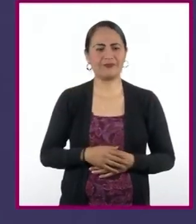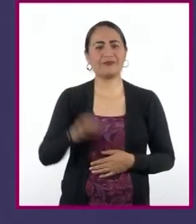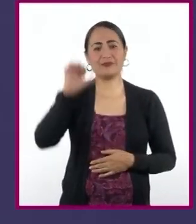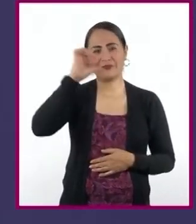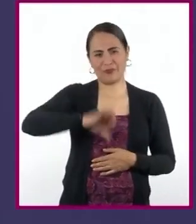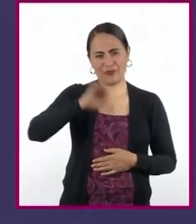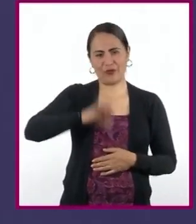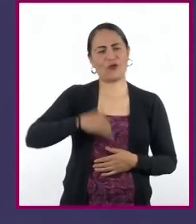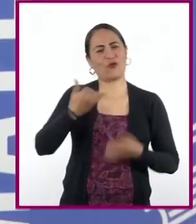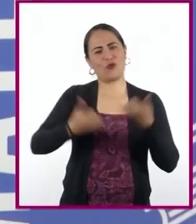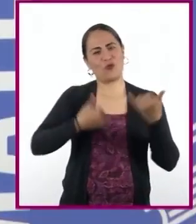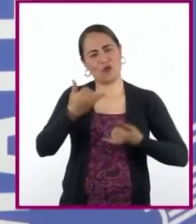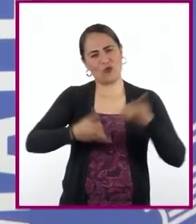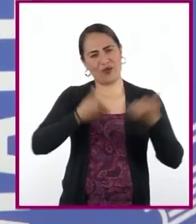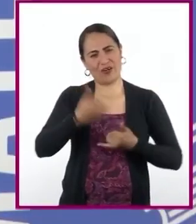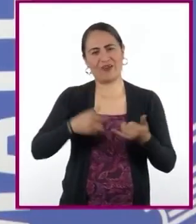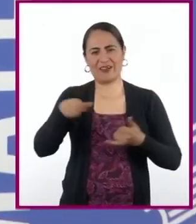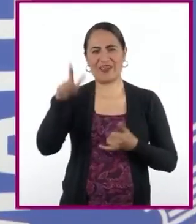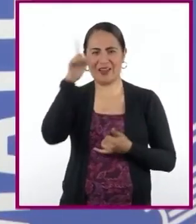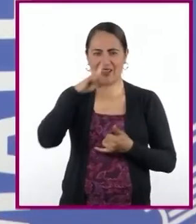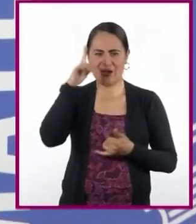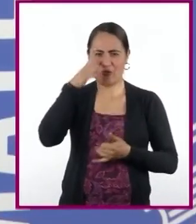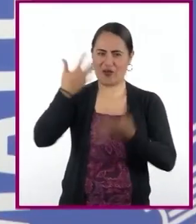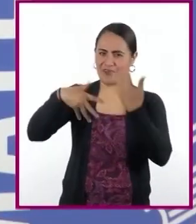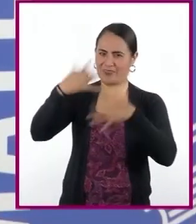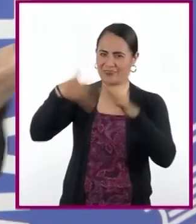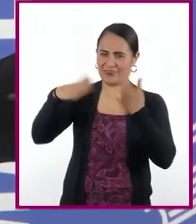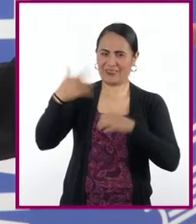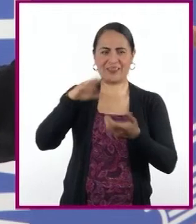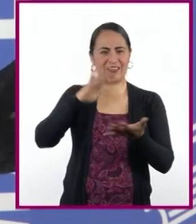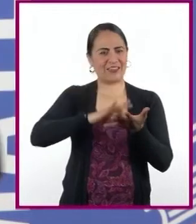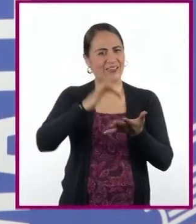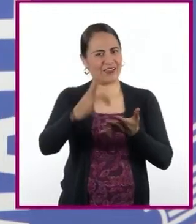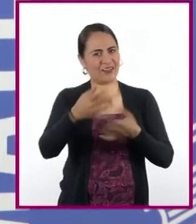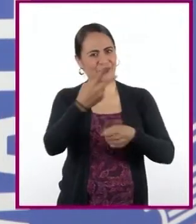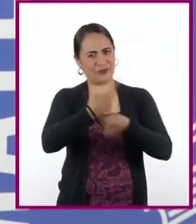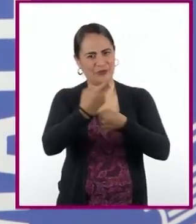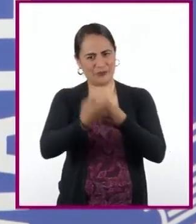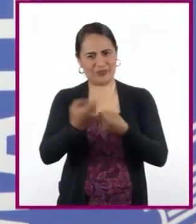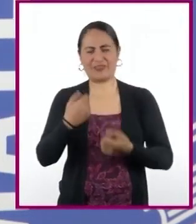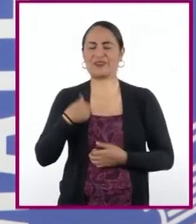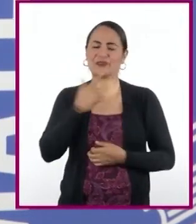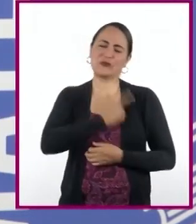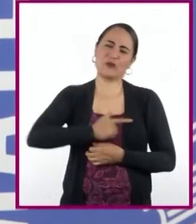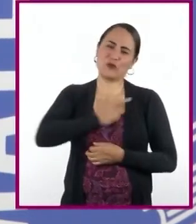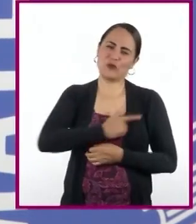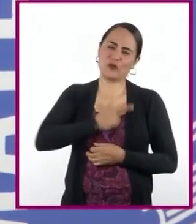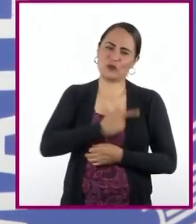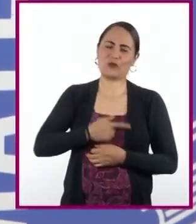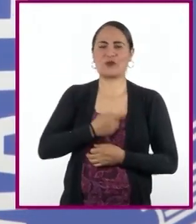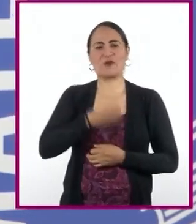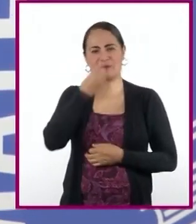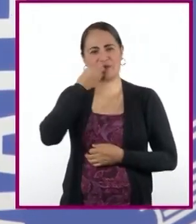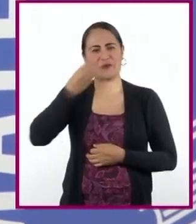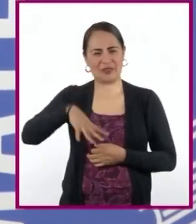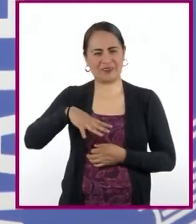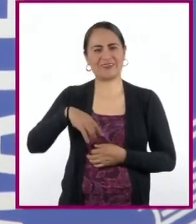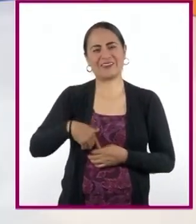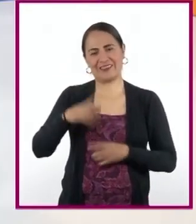juego de lenguaje. Gracias por invitarme. Fue un placer estar aquí con ustedes. Fue muy divertido e interesante jugar con el